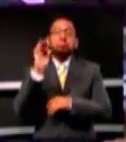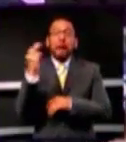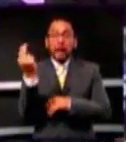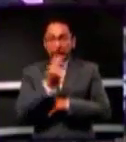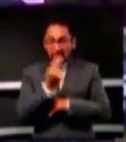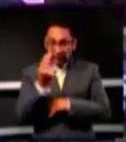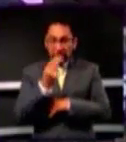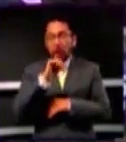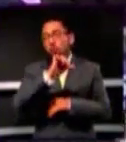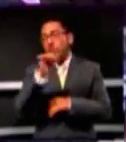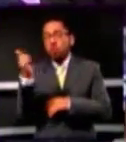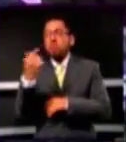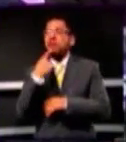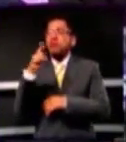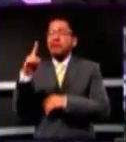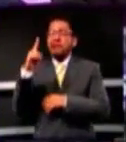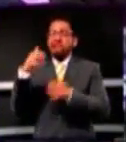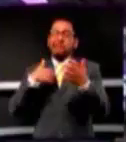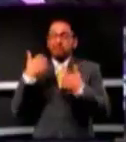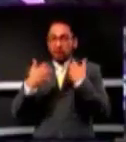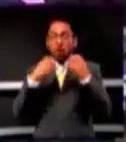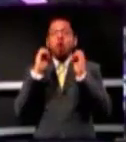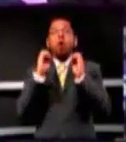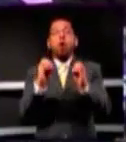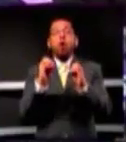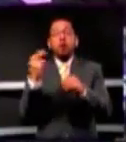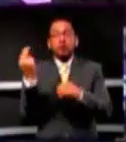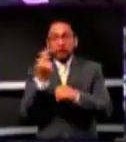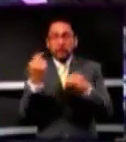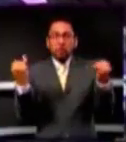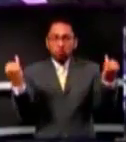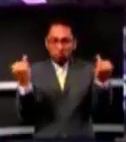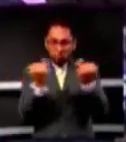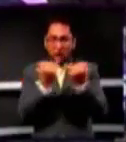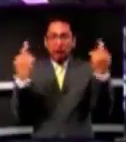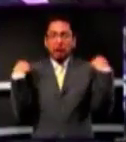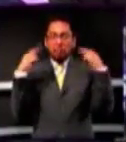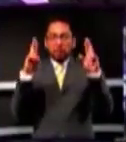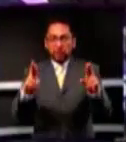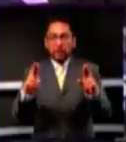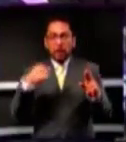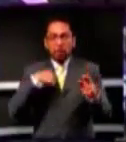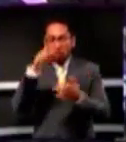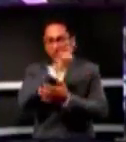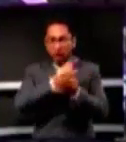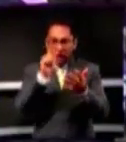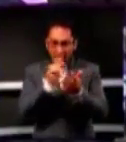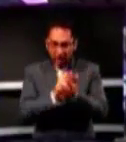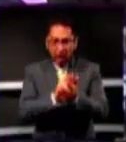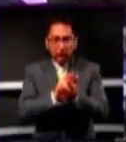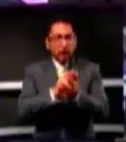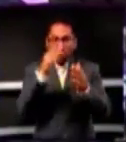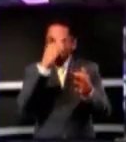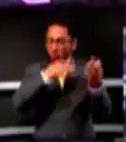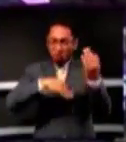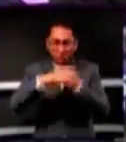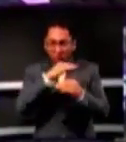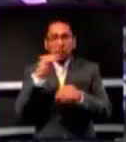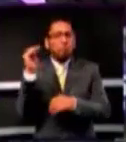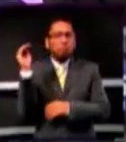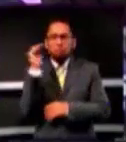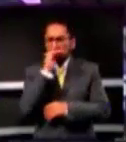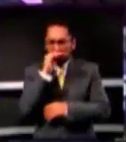turnamos a queja. Uh-huh. En el caso de que también sea necesario, lo representamos de manera legal, todo de manera gratuita. Lo